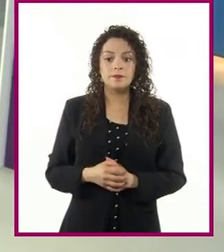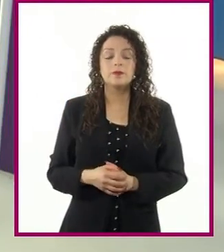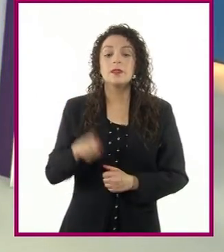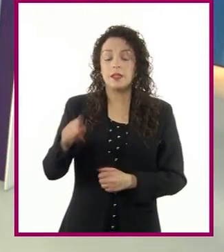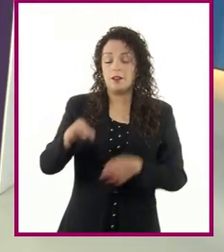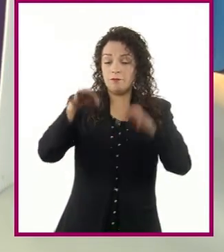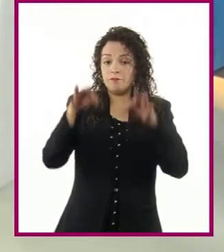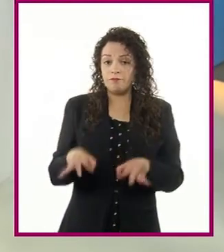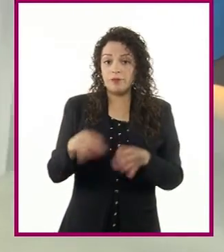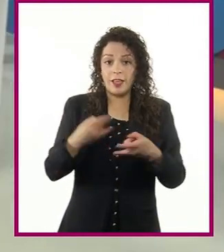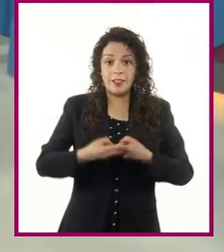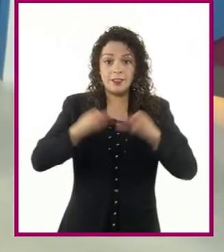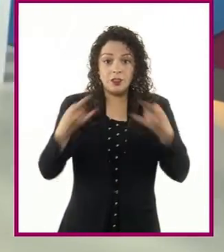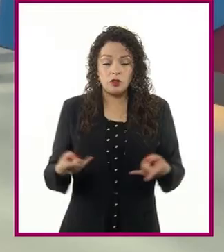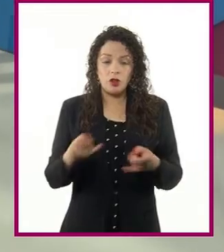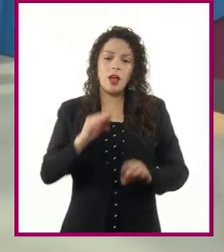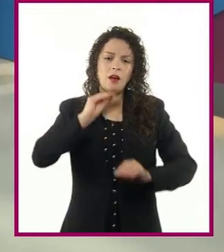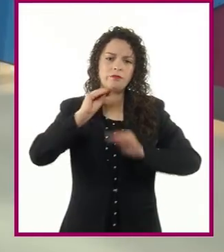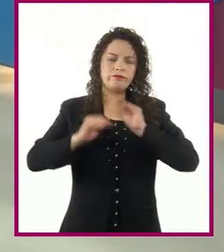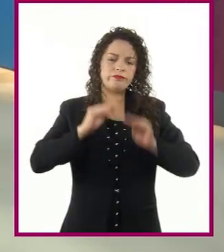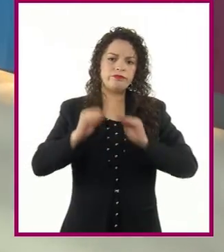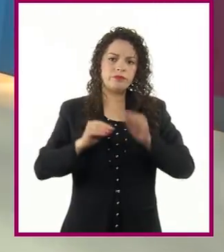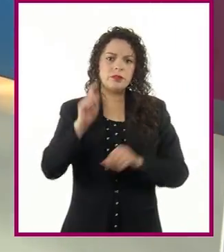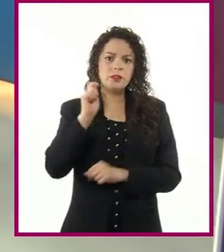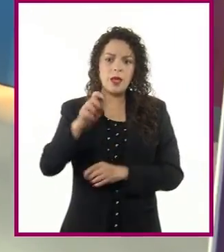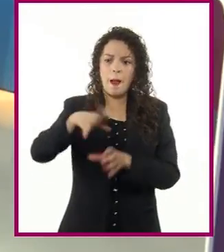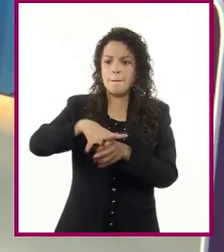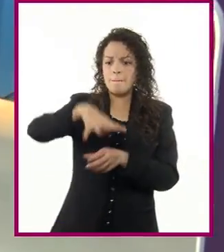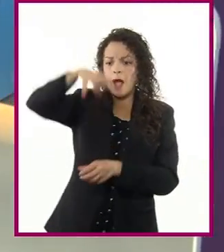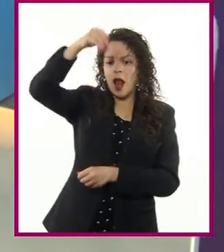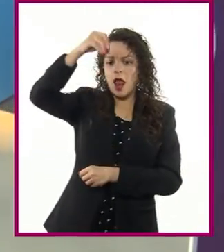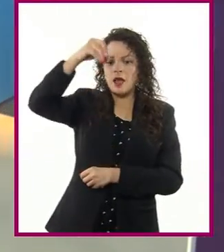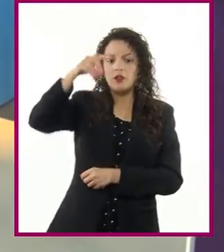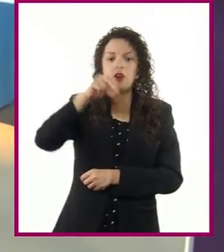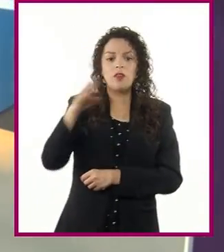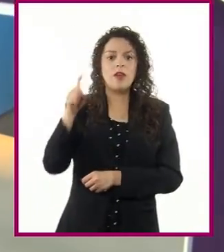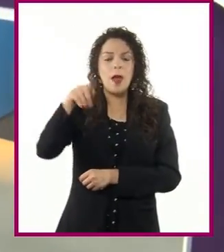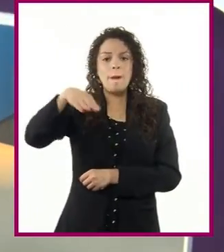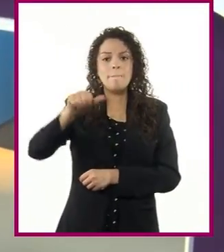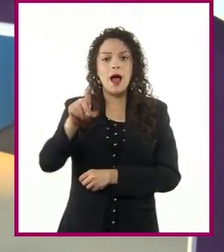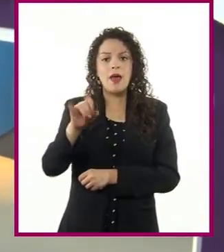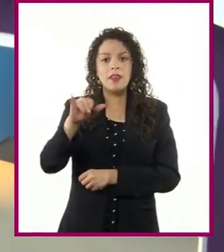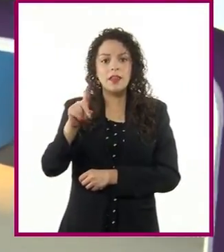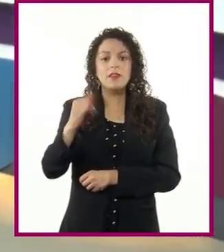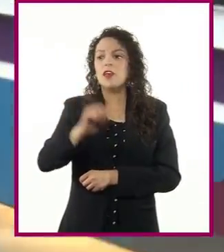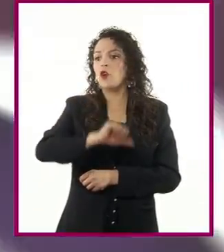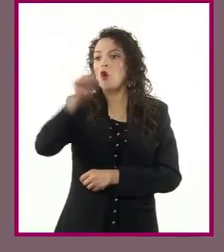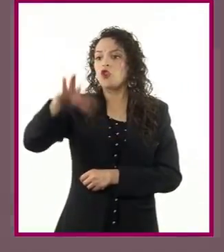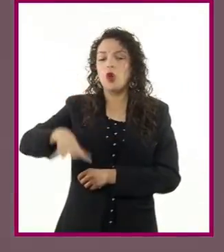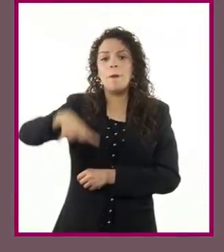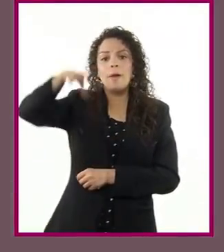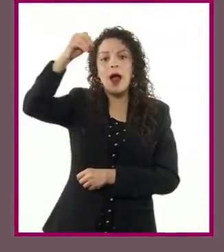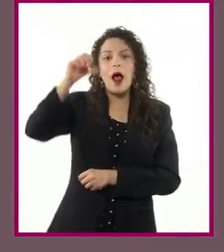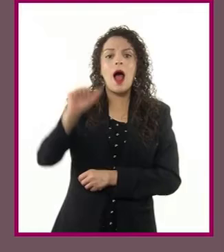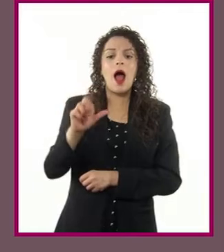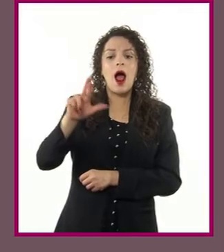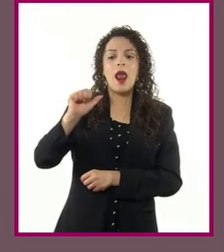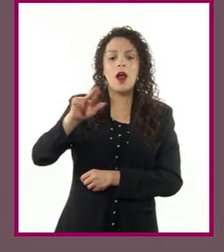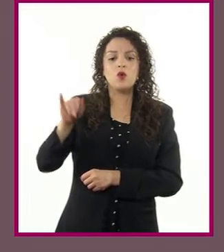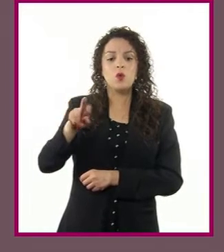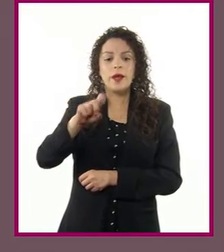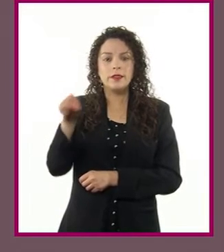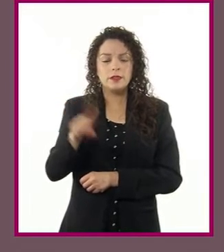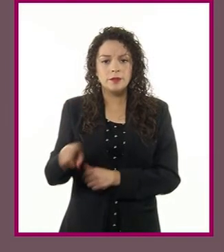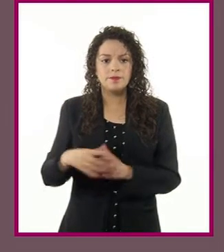Historia, y se construyeron el Palacio Real de Madrid y parte del Palacio de Aranjuez. Por su